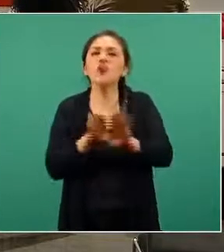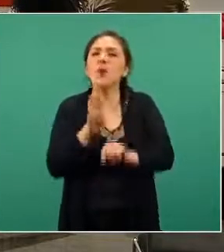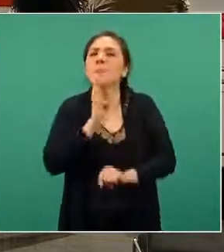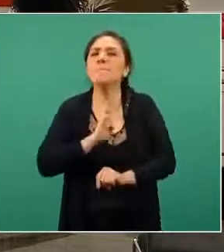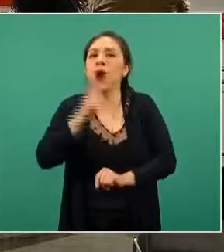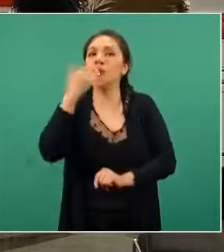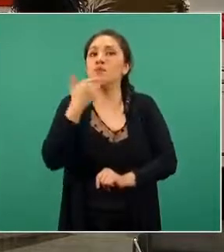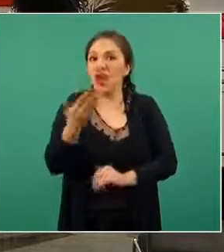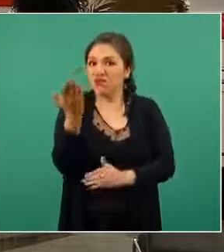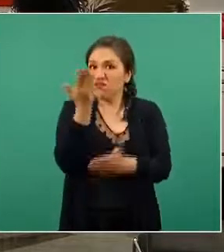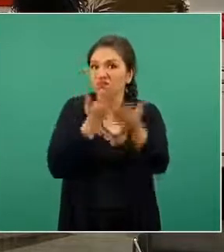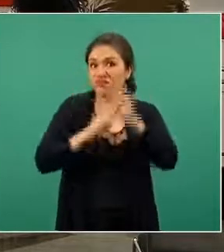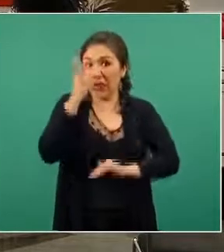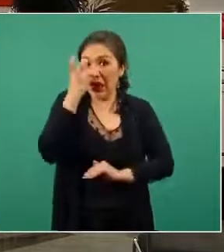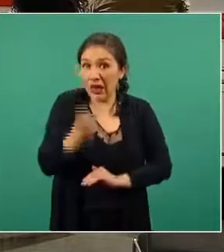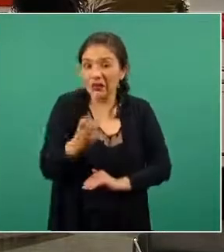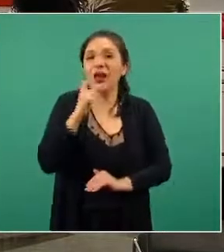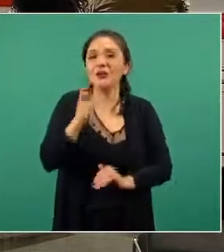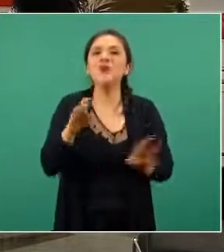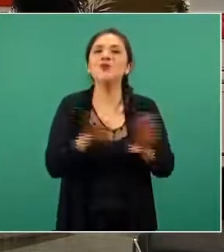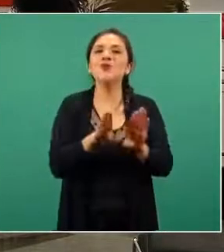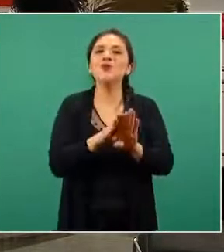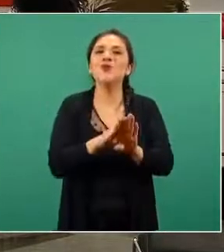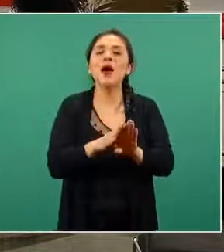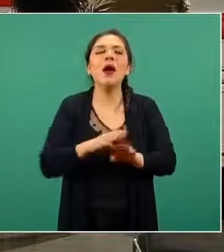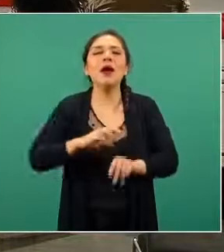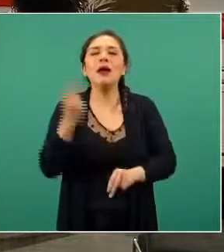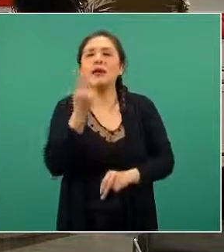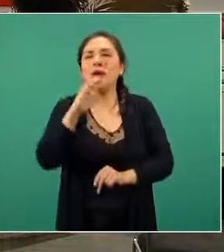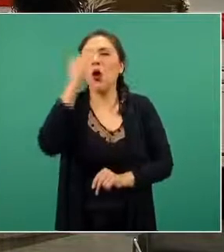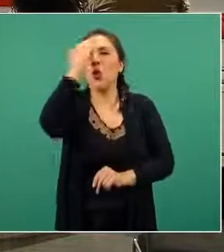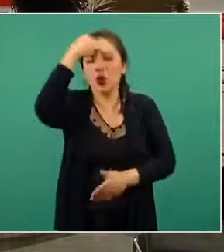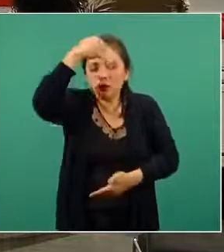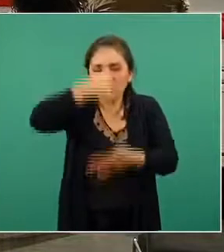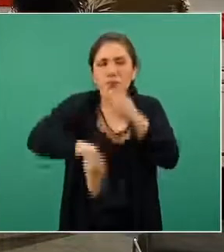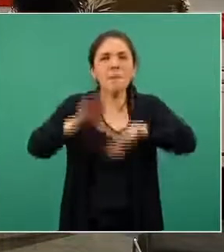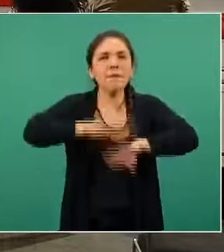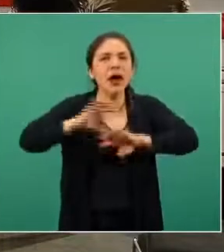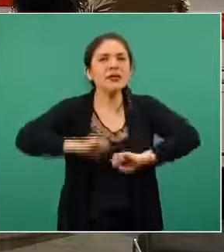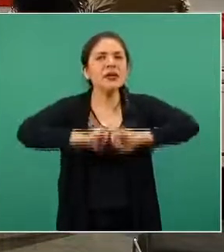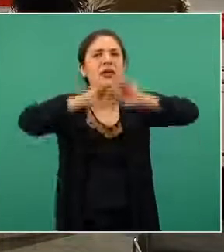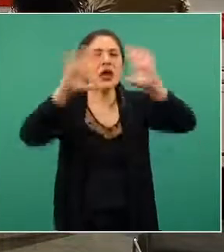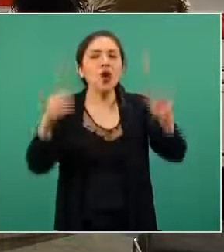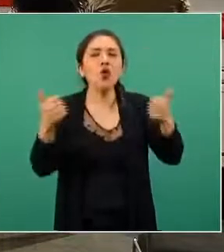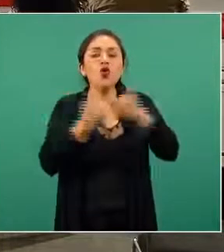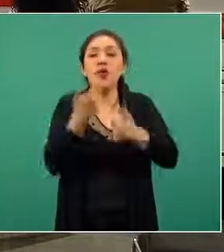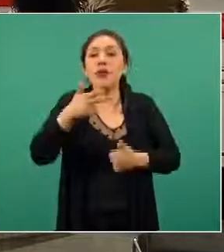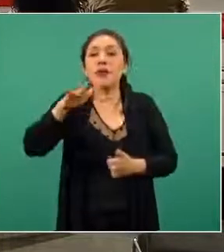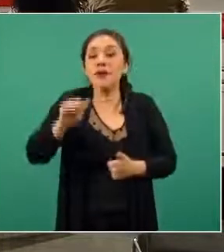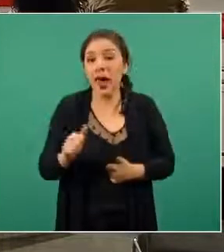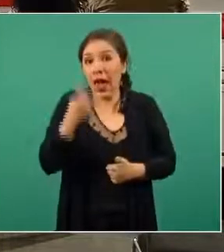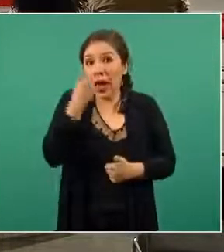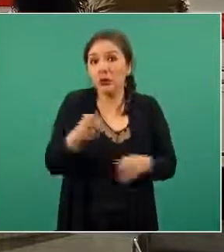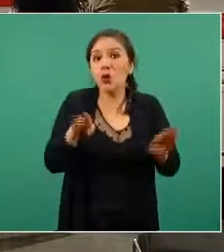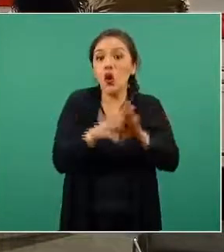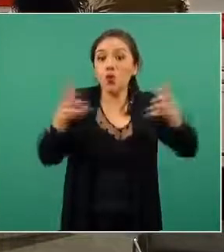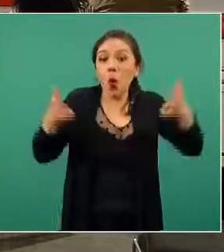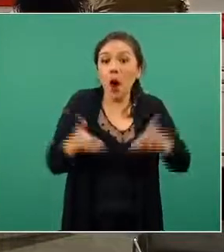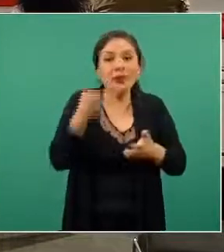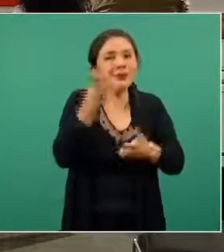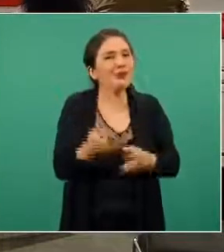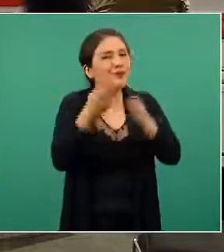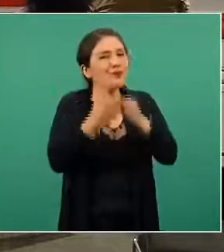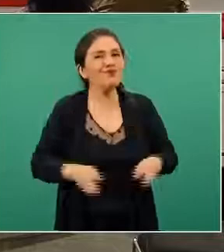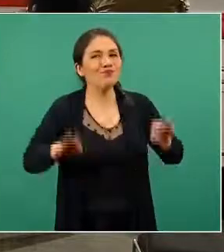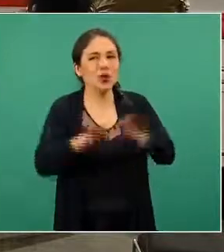obtener el mayor éxito es teniendo un proceso muy claro, muy definido, y en donde las guías de práctica clínica juegan un papel fundamental, en